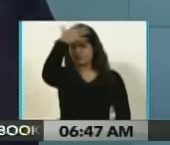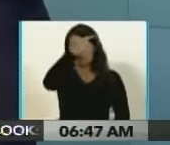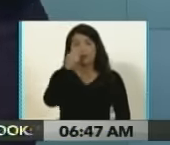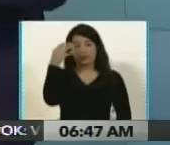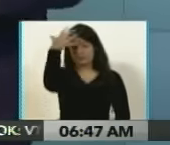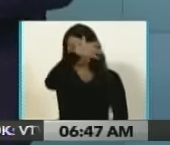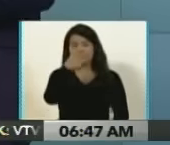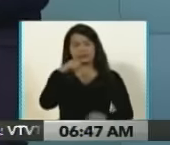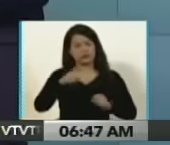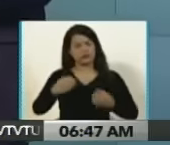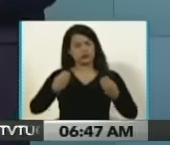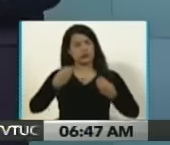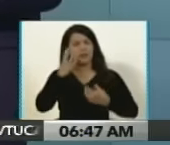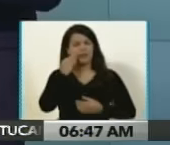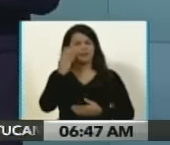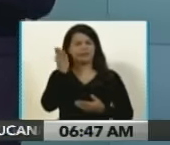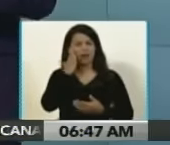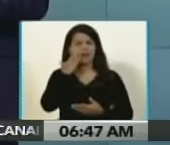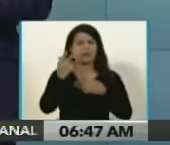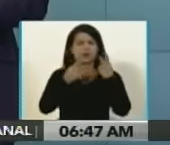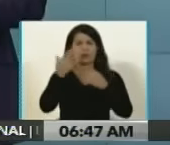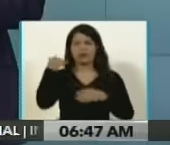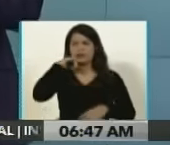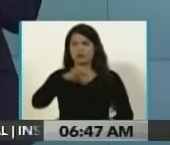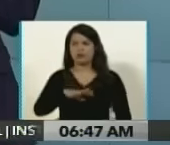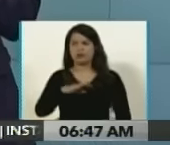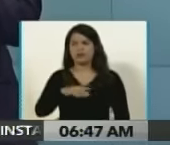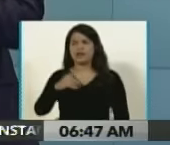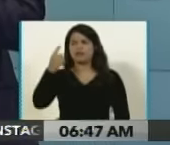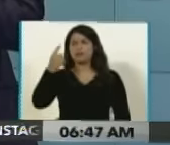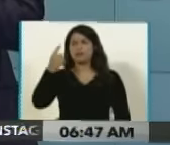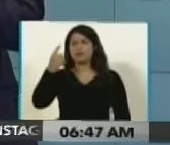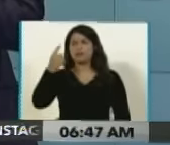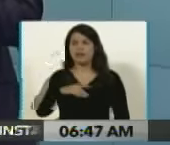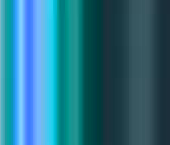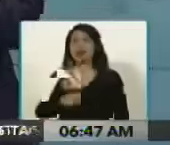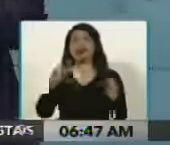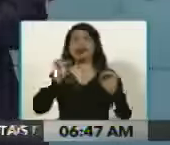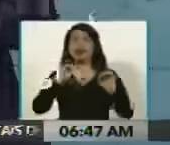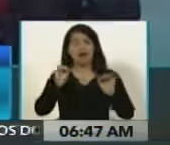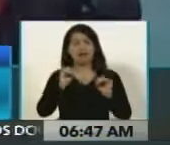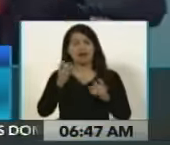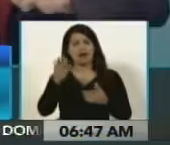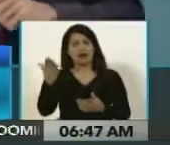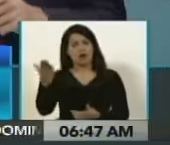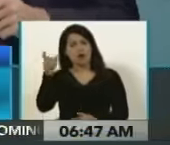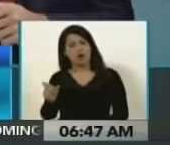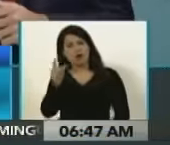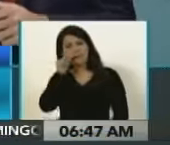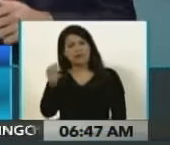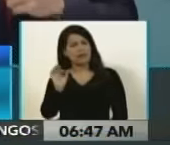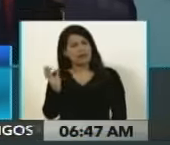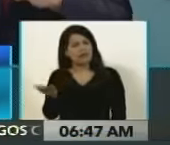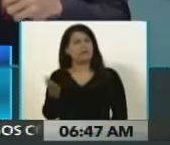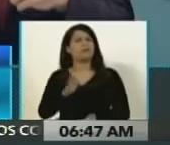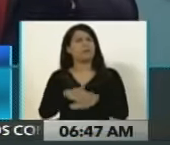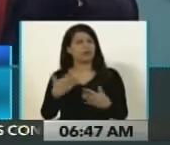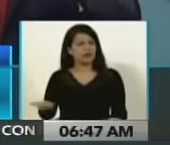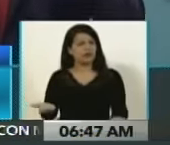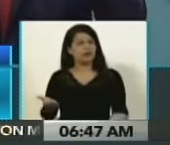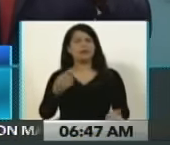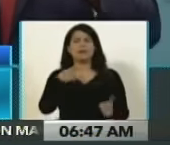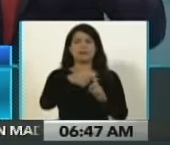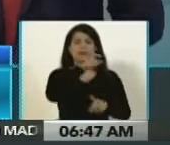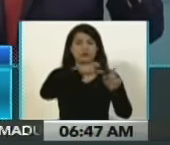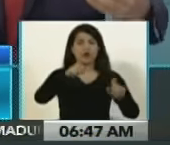proceso político. Nunca se le rindió tributo ni a Fabricio Ojeda. Dio merecido homenaje no solamente a Fabricio Ojeda, sino a todos esos